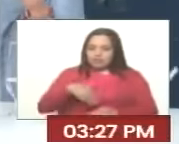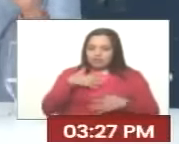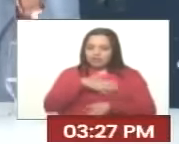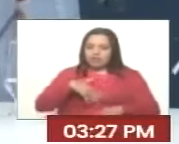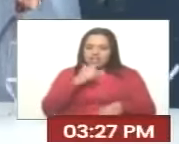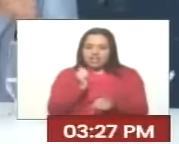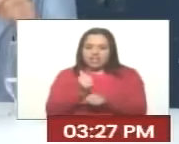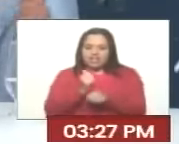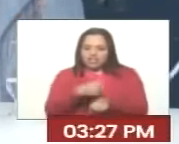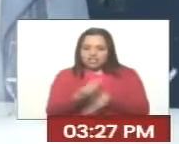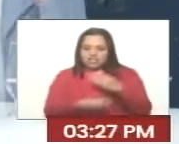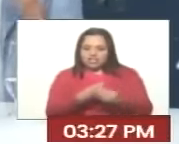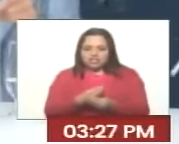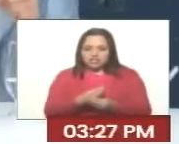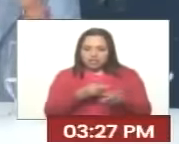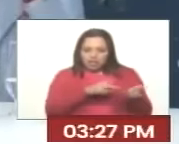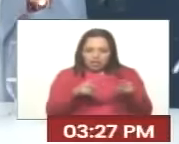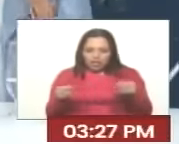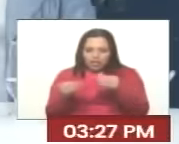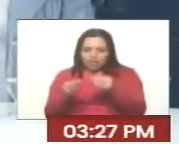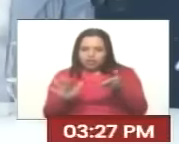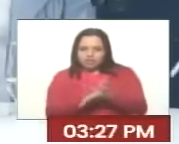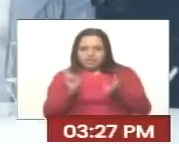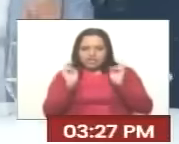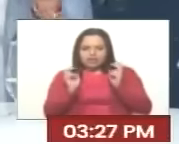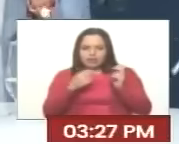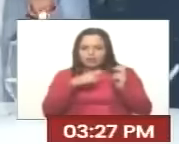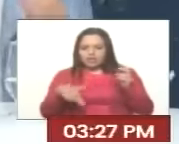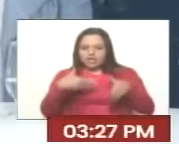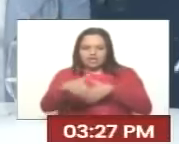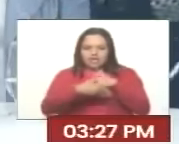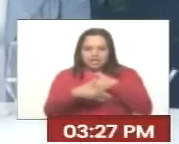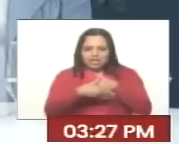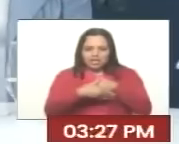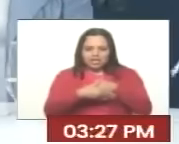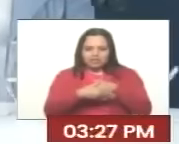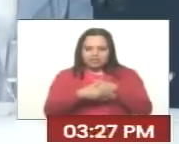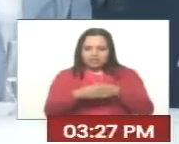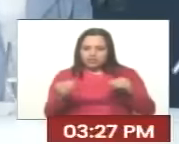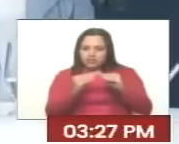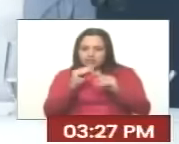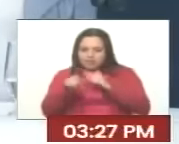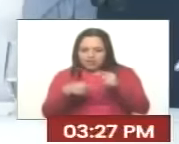trabajos que hicieron nuestros productores acerca de este tema a través de nuestras redes sociales. Así que bien pegadito, nos vemos mañana.